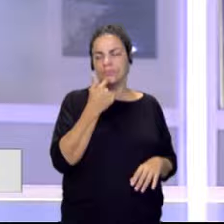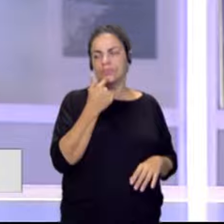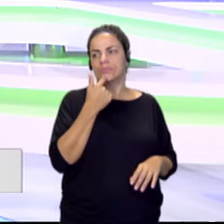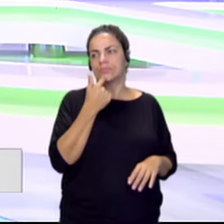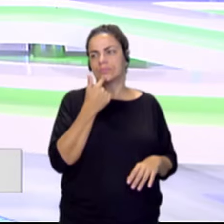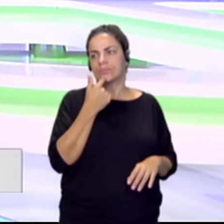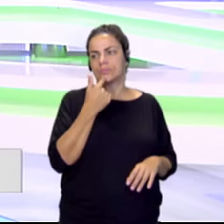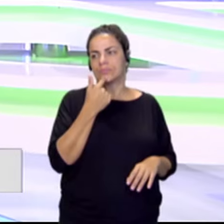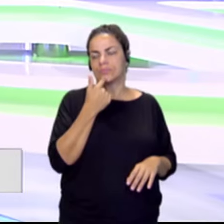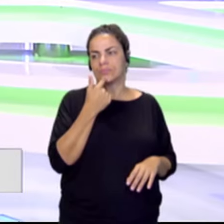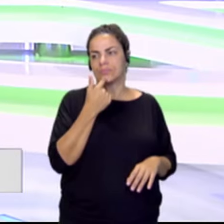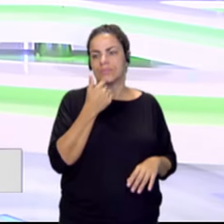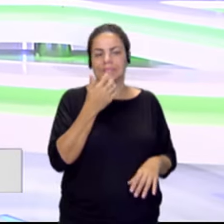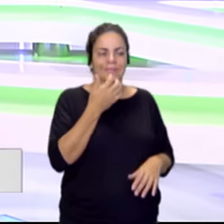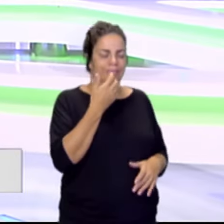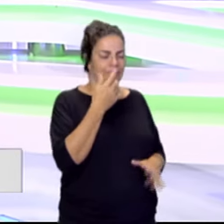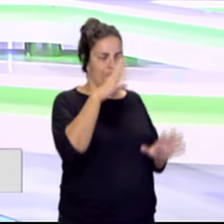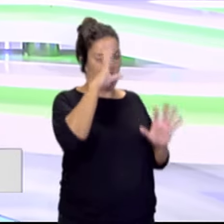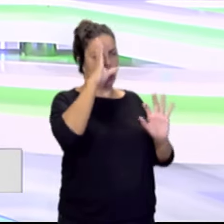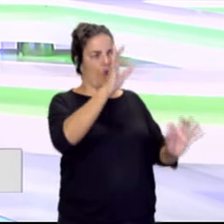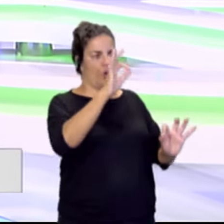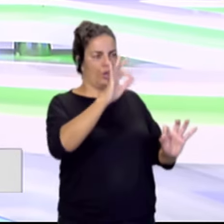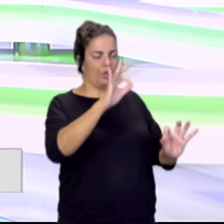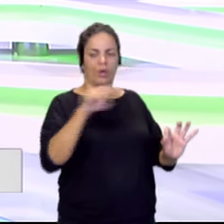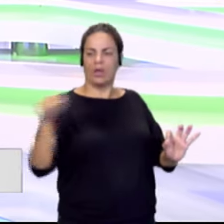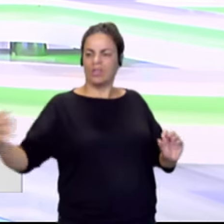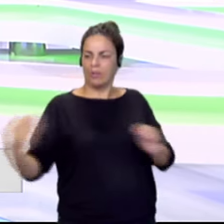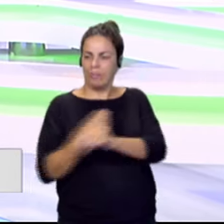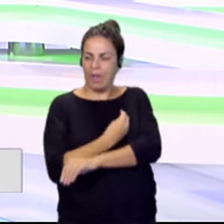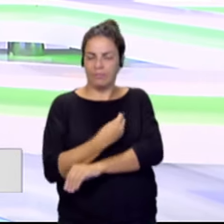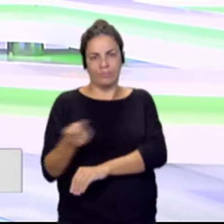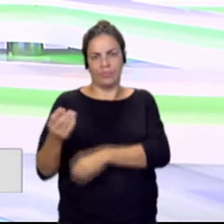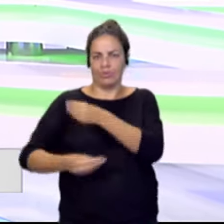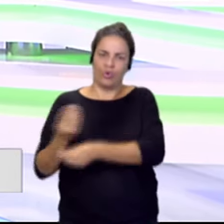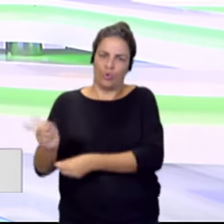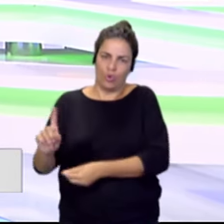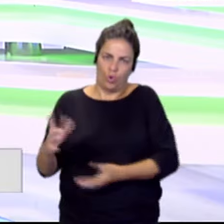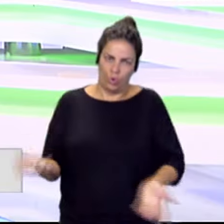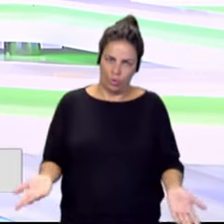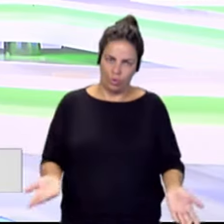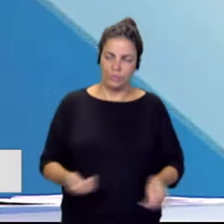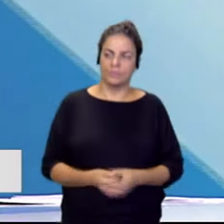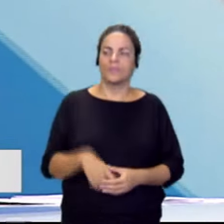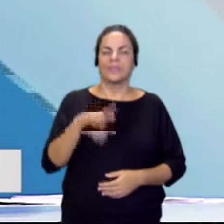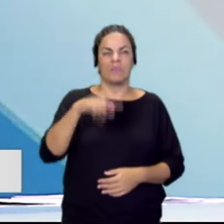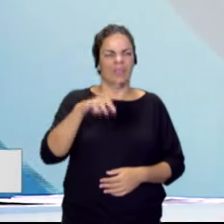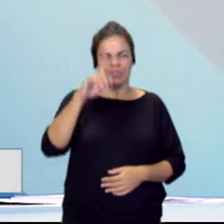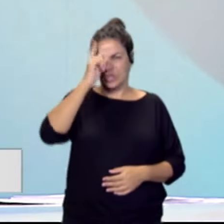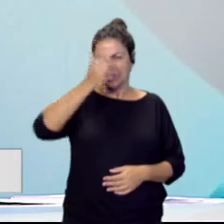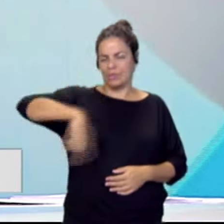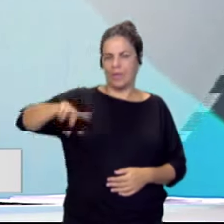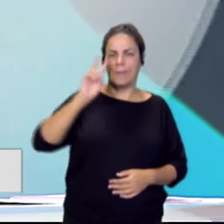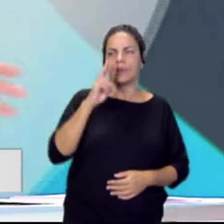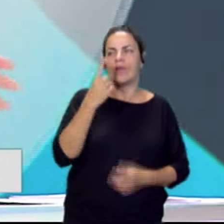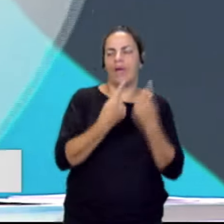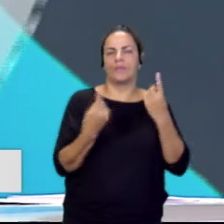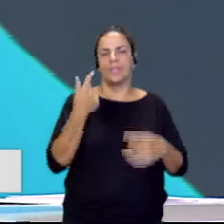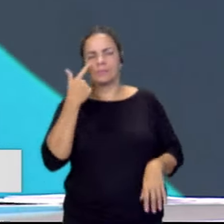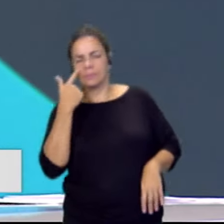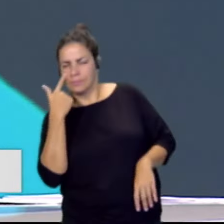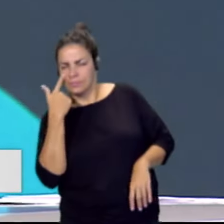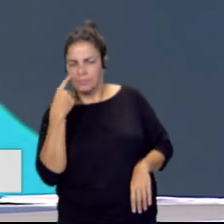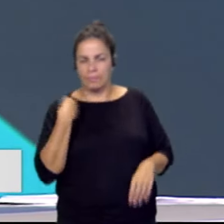contradiga lo que nos dicta el sentido común lo deberíamos obviar, ¿no? Sí, yo creo, no sé si han visto en algunas ocasiones esas imágenes de detectives que ponen las